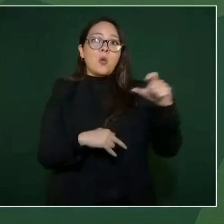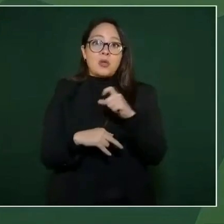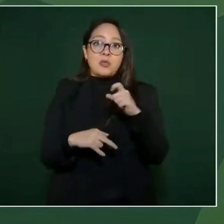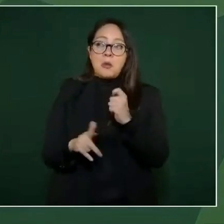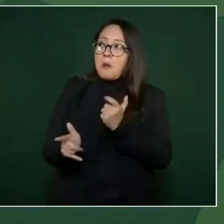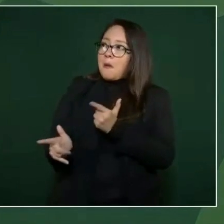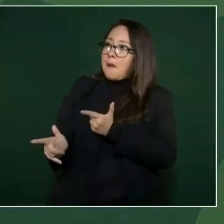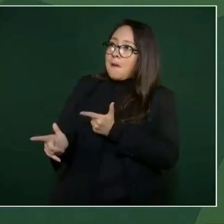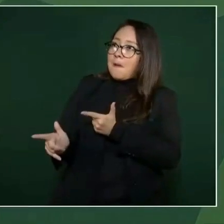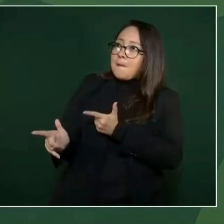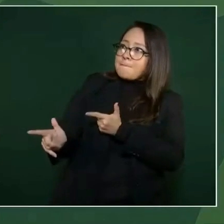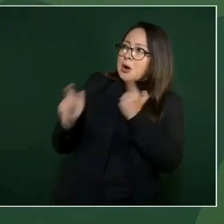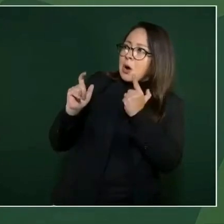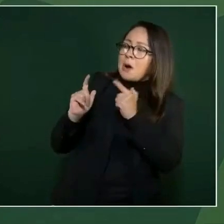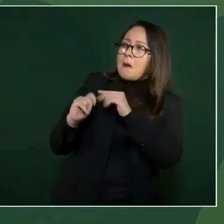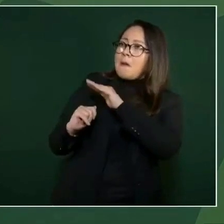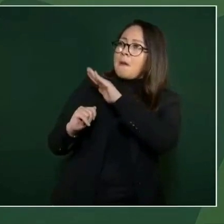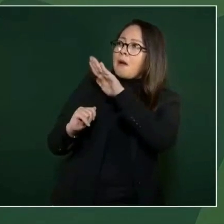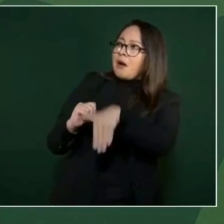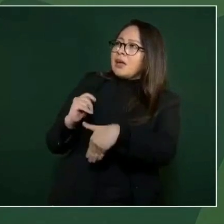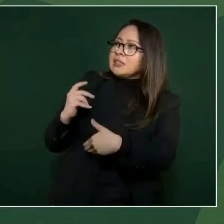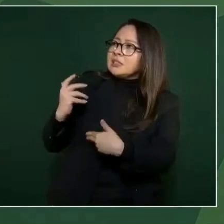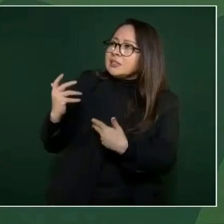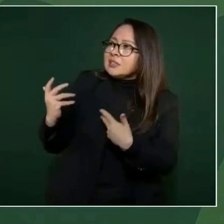asesinato del presidente Madero,